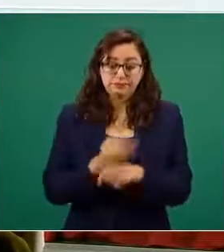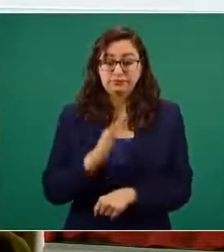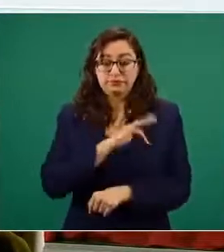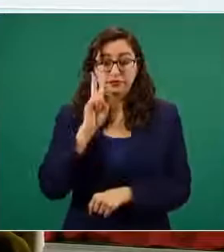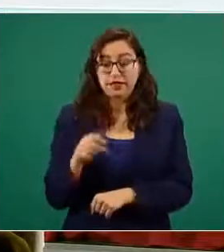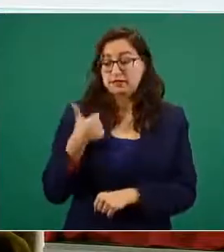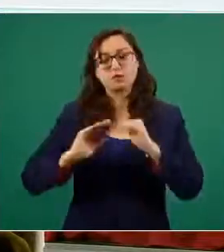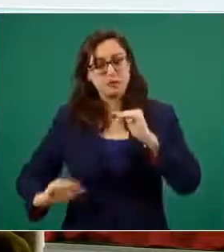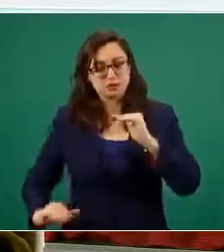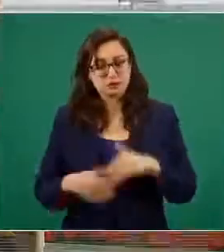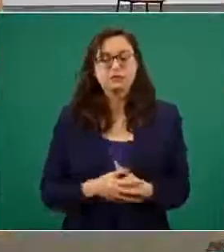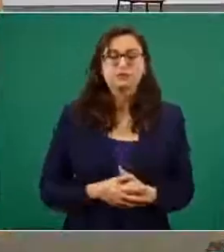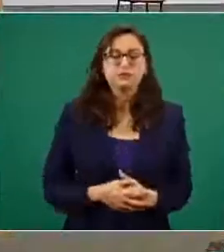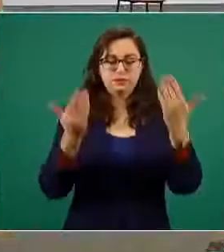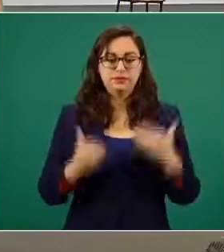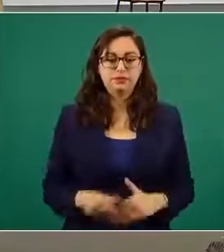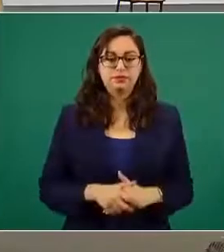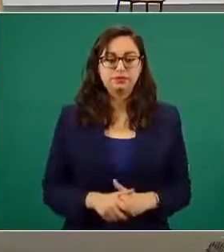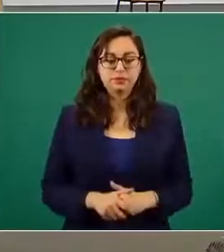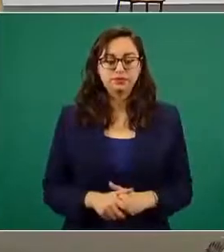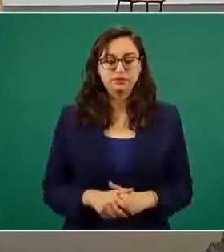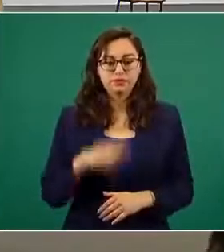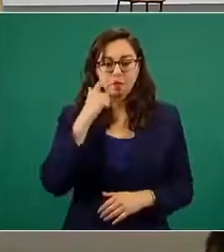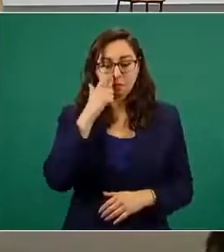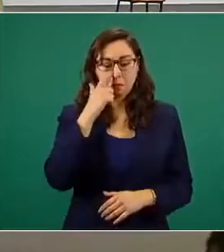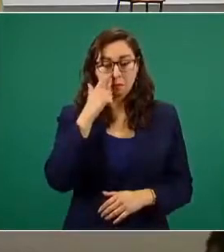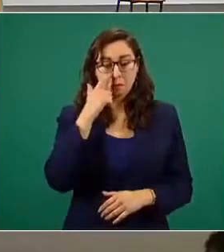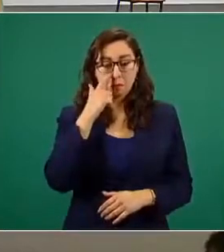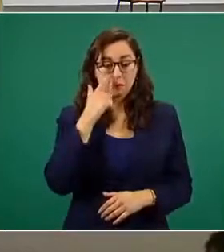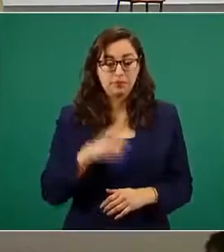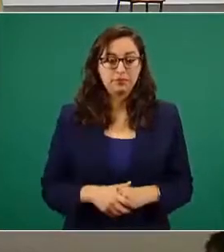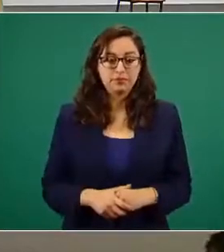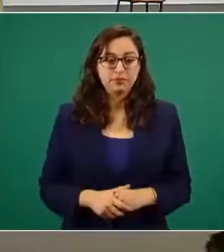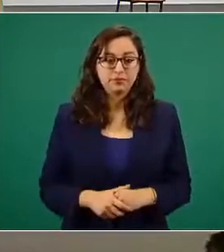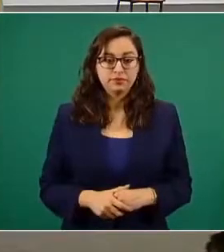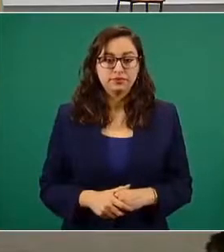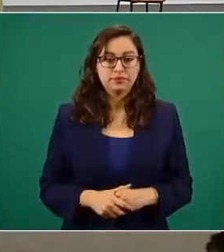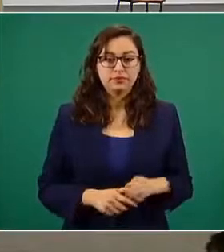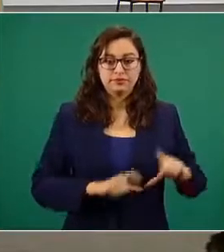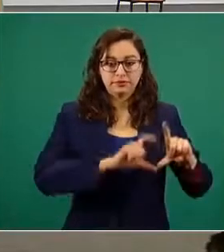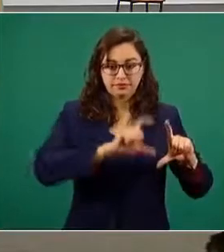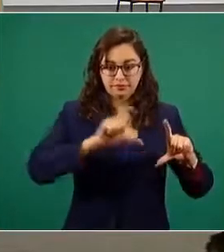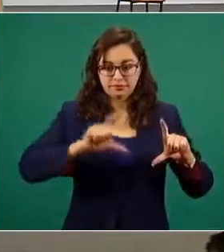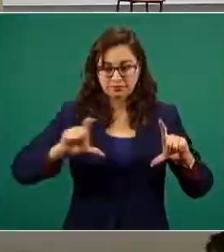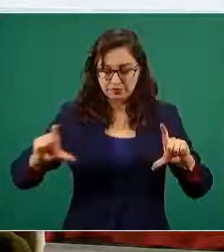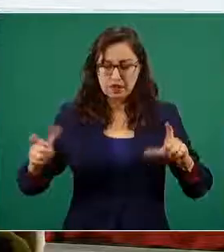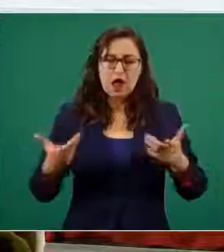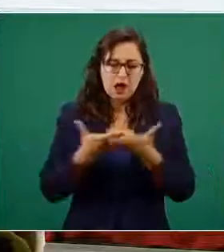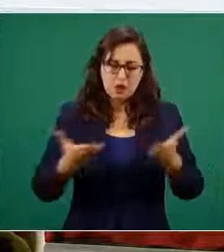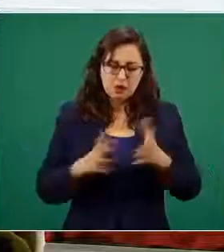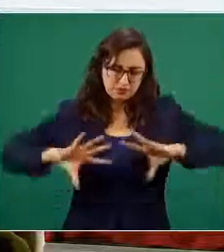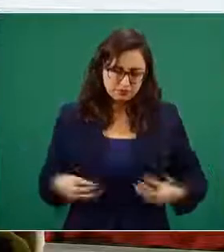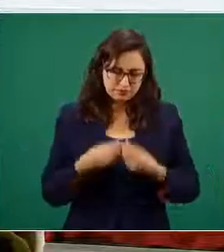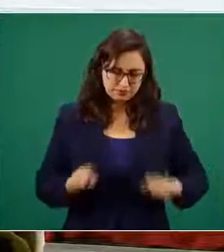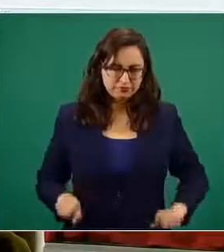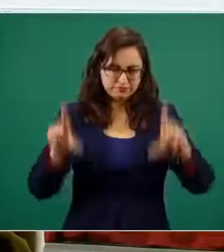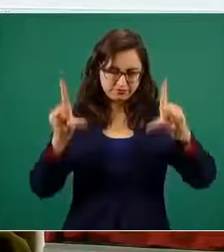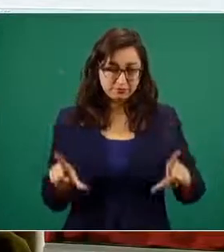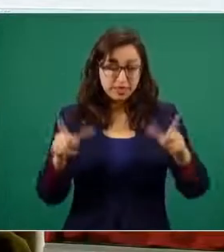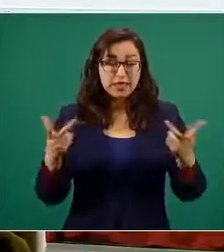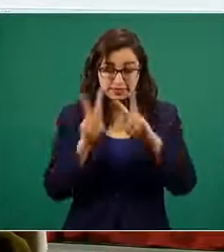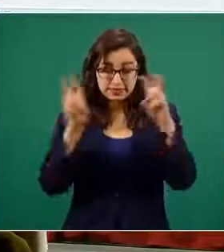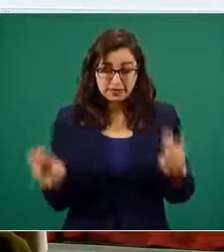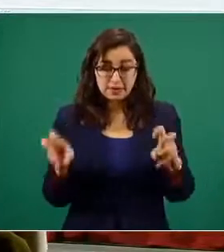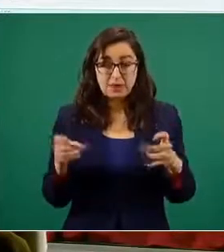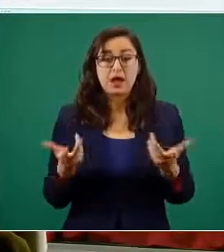tendencia progresiva a la baja. La siguiente, por favor. Aquí sintetizamos lo que tradicionalmente presentamos en las gráficas de columnas, que es la ocupación hospitalaria estado por estado. De manera